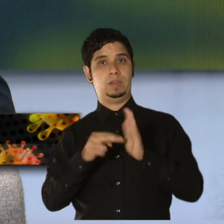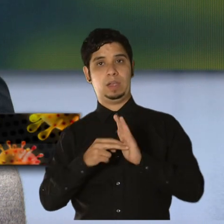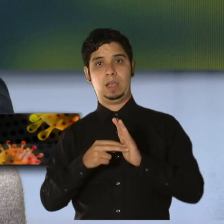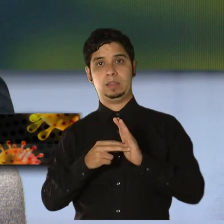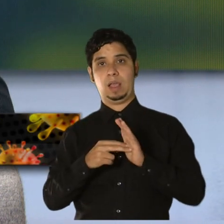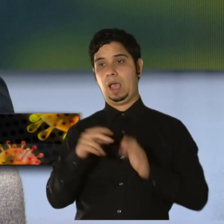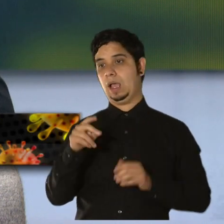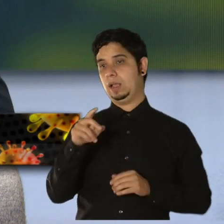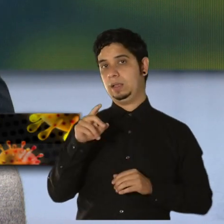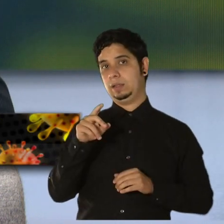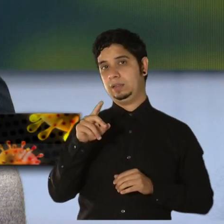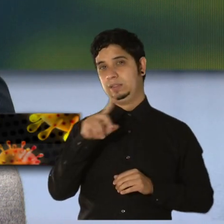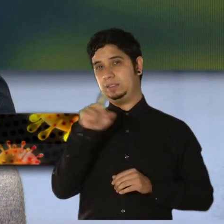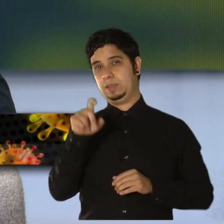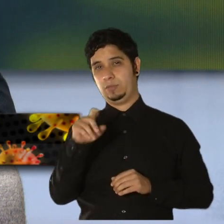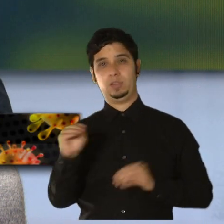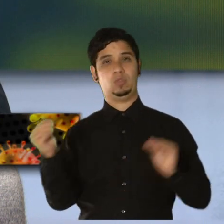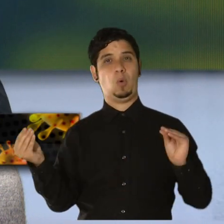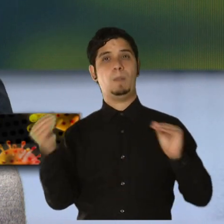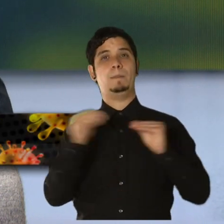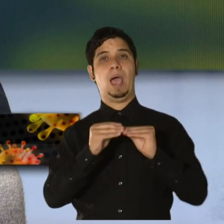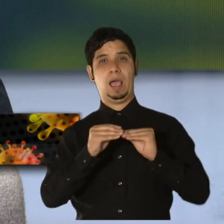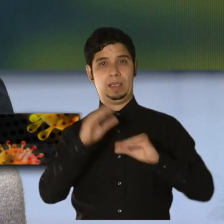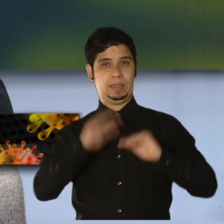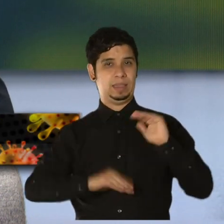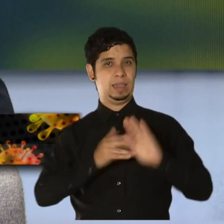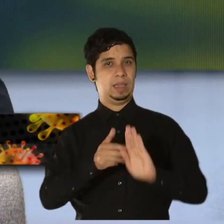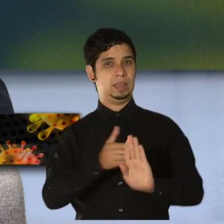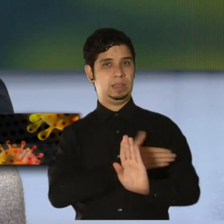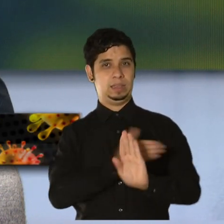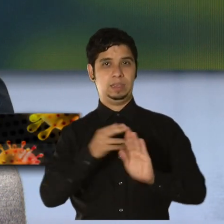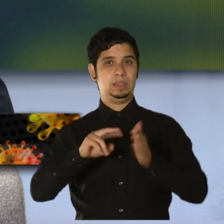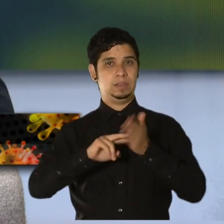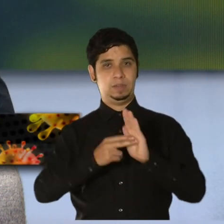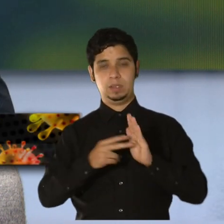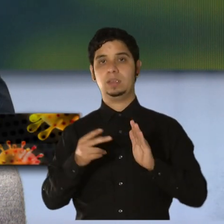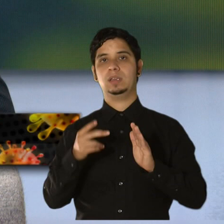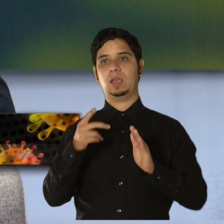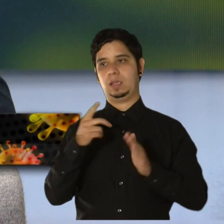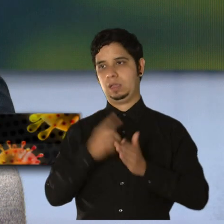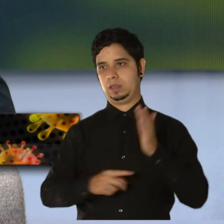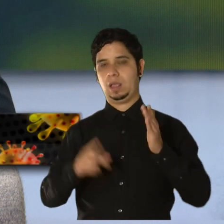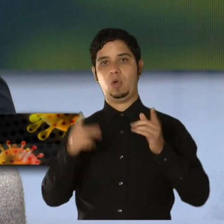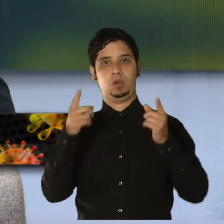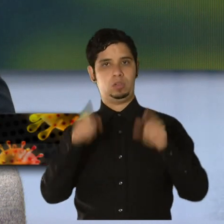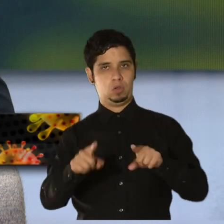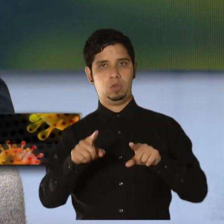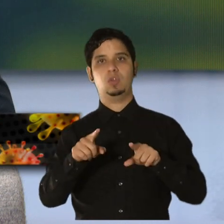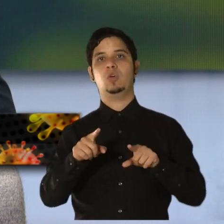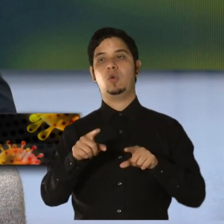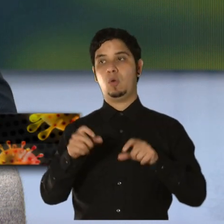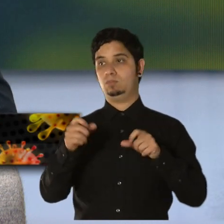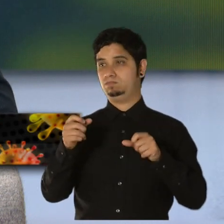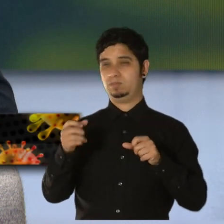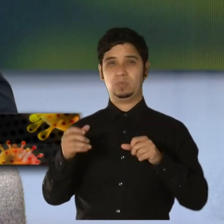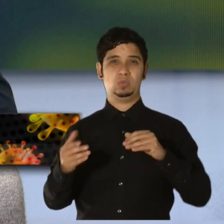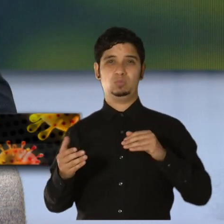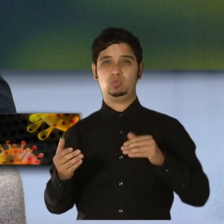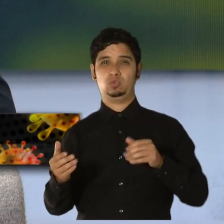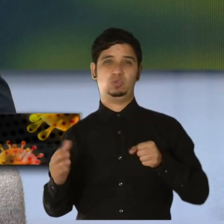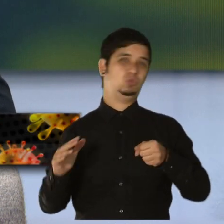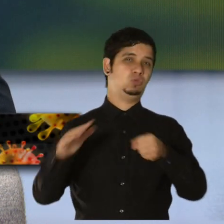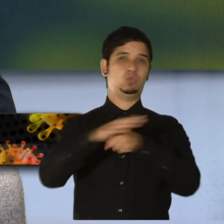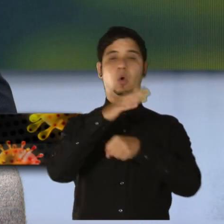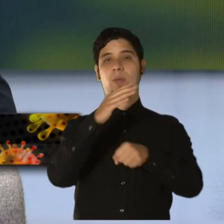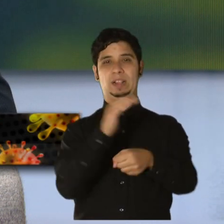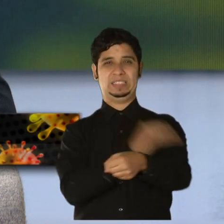lo que estaba consumiendo. Así que la gran situación que estamos teniendo son las sobredosis. Estamos en una campaña directa para trabajar lo que son las